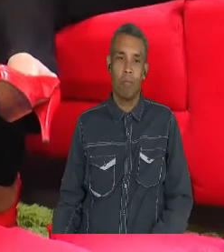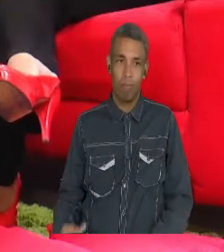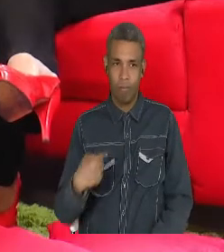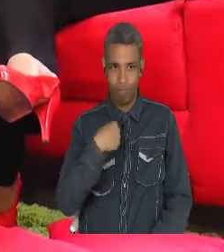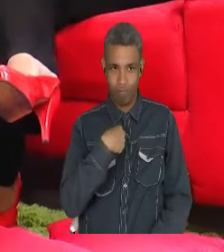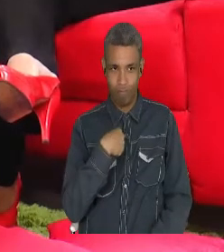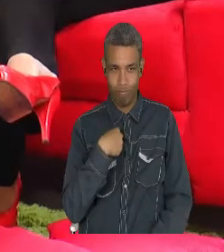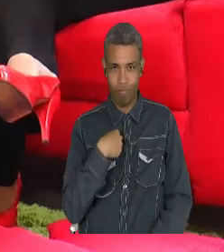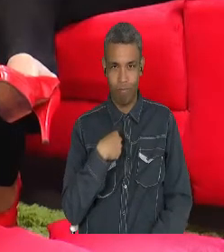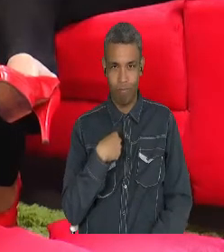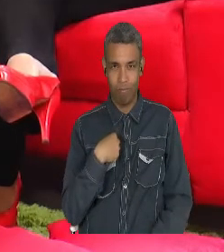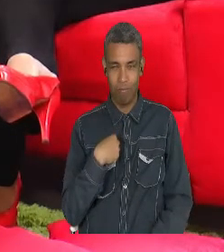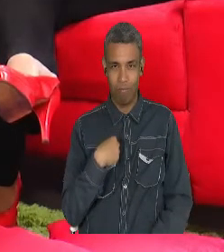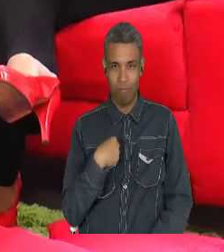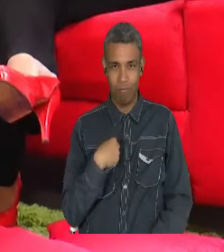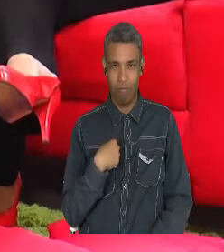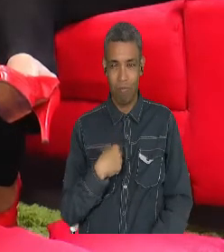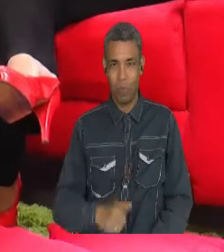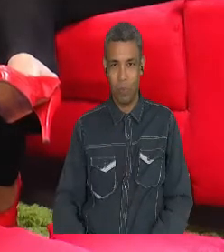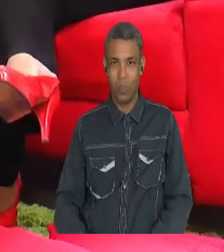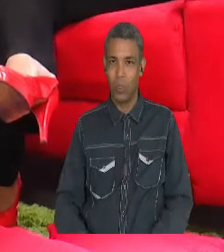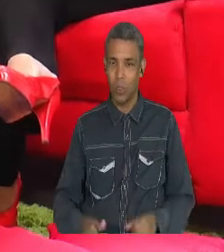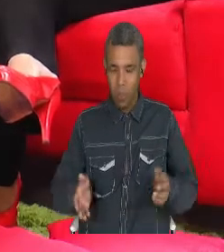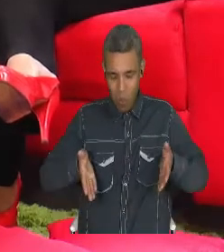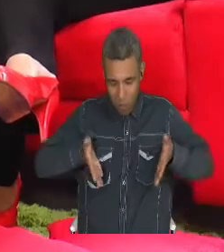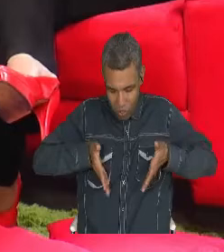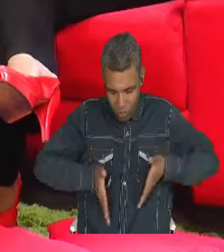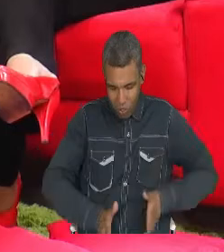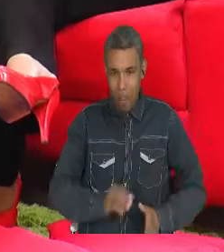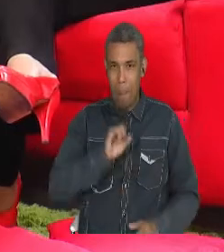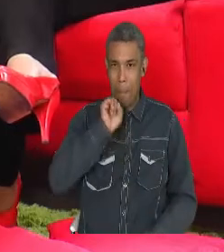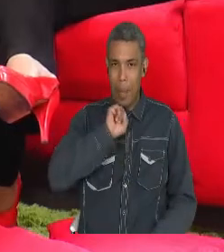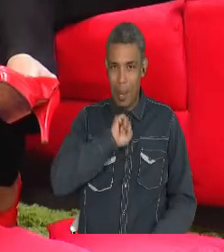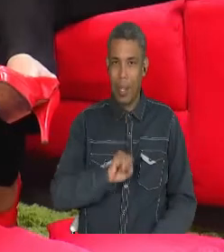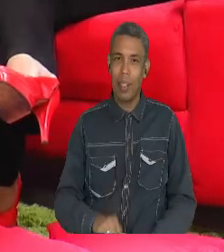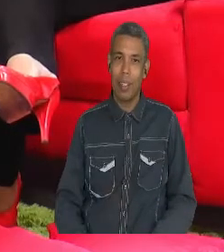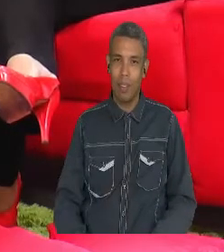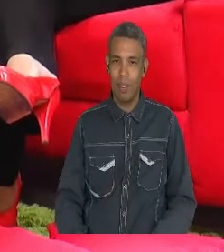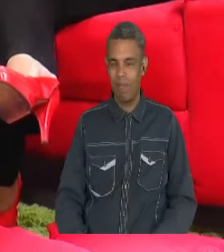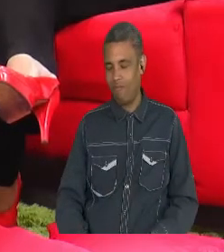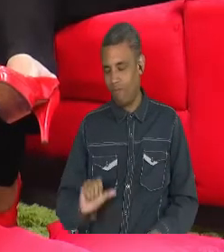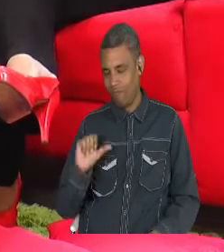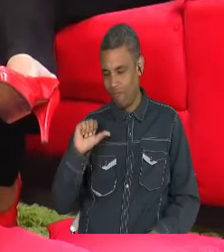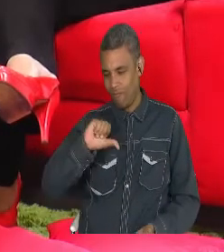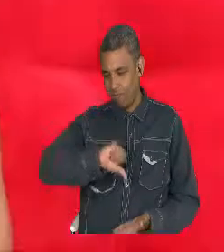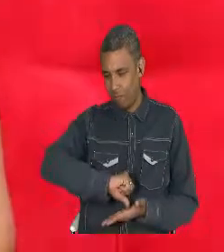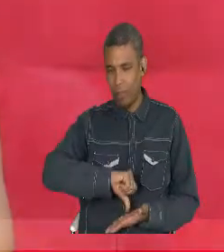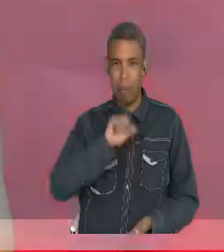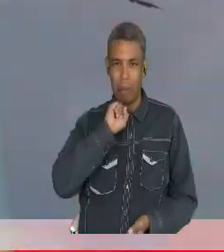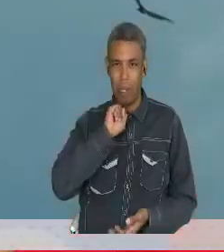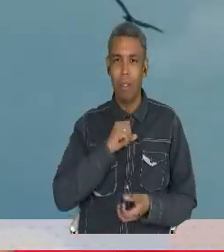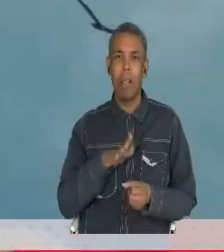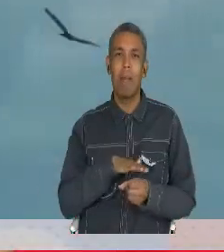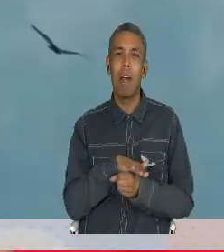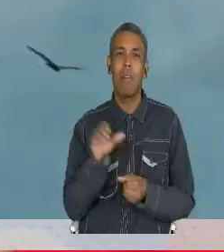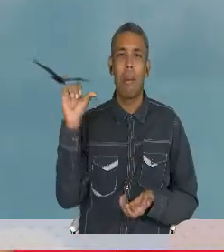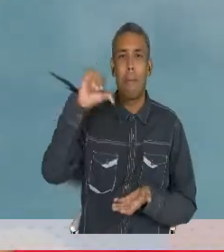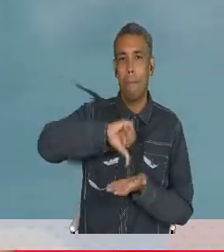es nacida totalmente y criada acá en Barranca Bermeja, soy de ustedes y me crié en el barrio